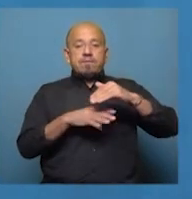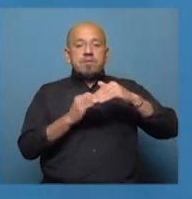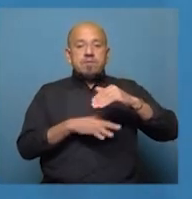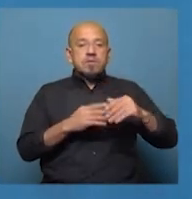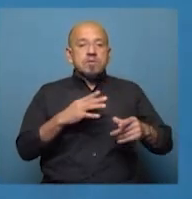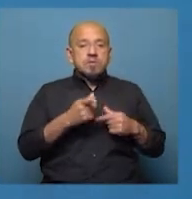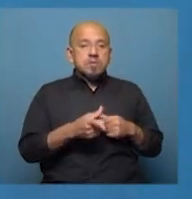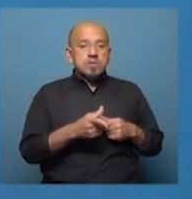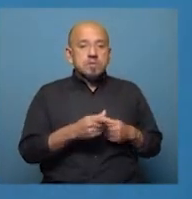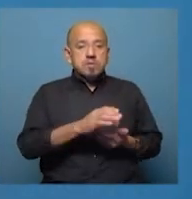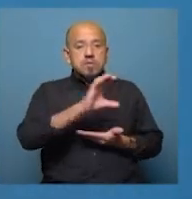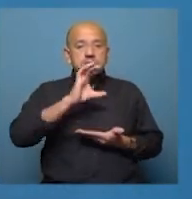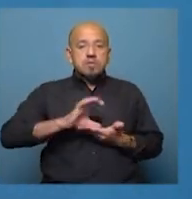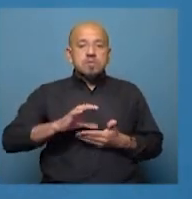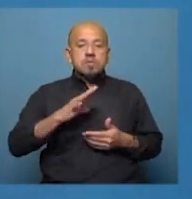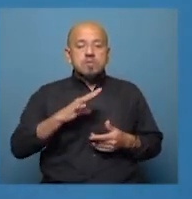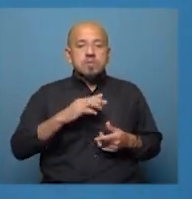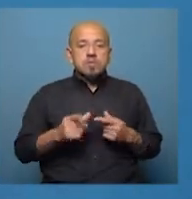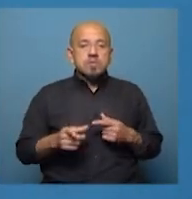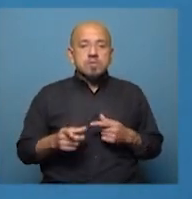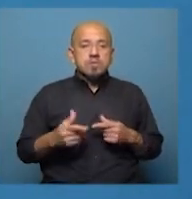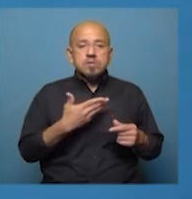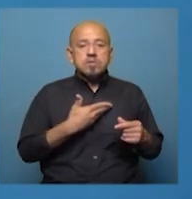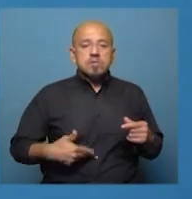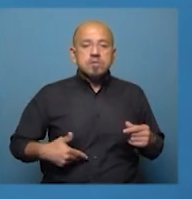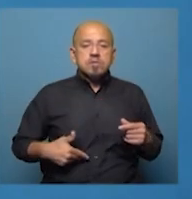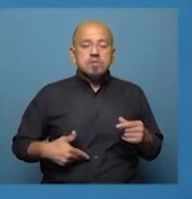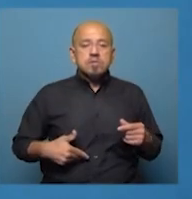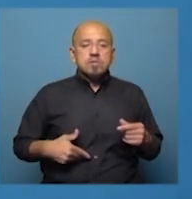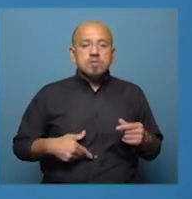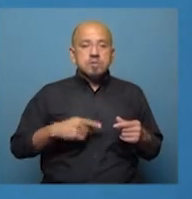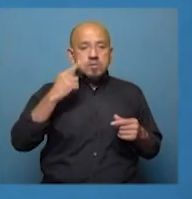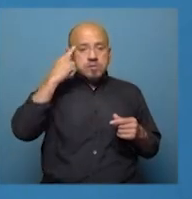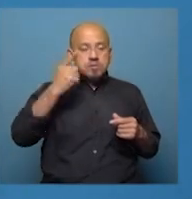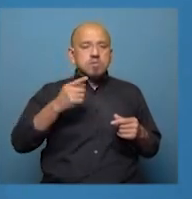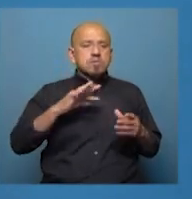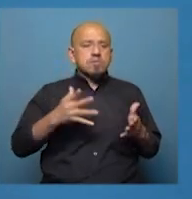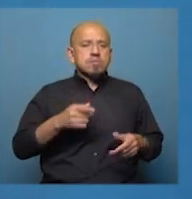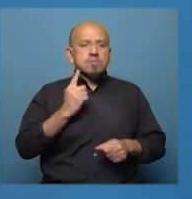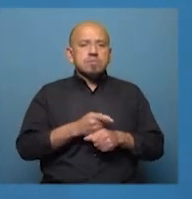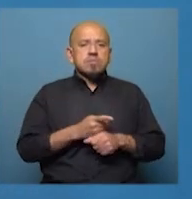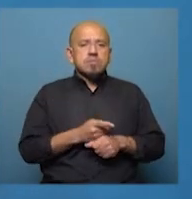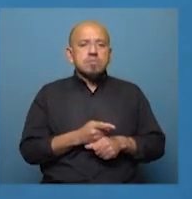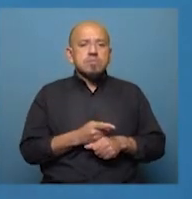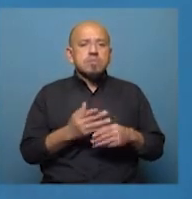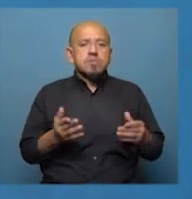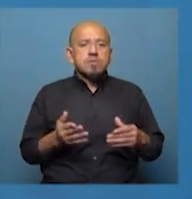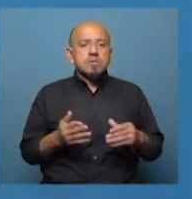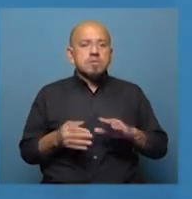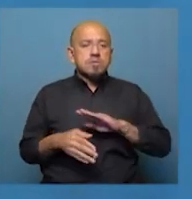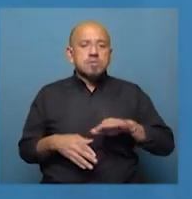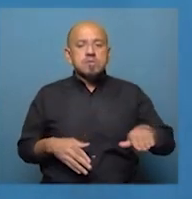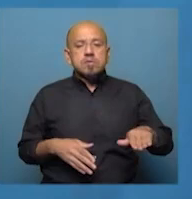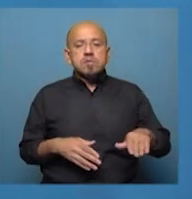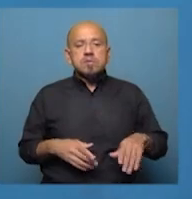que deben de recurrir acá lo que hay de parte del gobierno es una interpretación arbitraria en la que los los deja de lado que